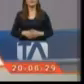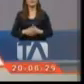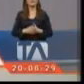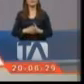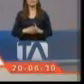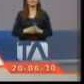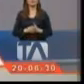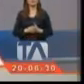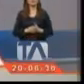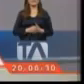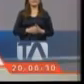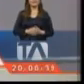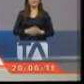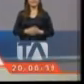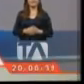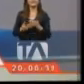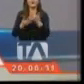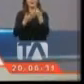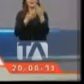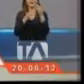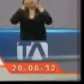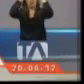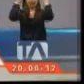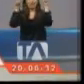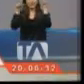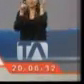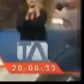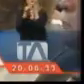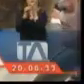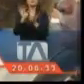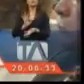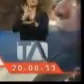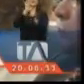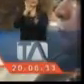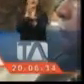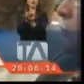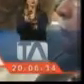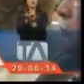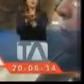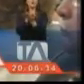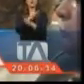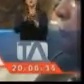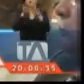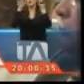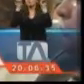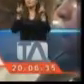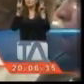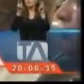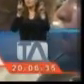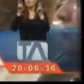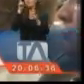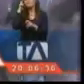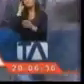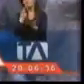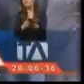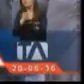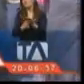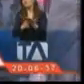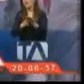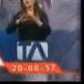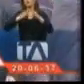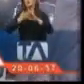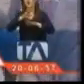Foro Empresarial Andino, un evento en el que empresarios, ministros y representantes económicos abordaron los temas que debe reflexionar la comunidad